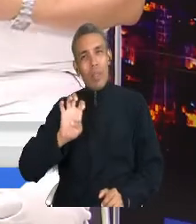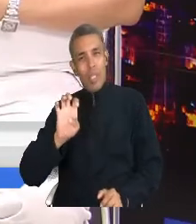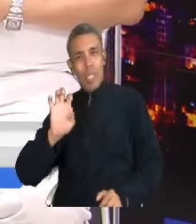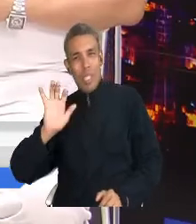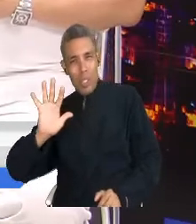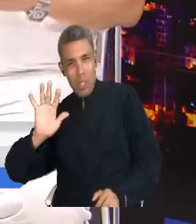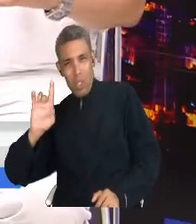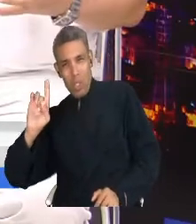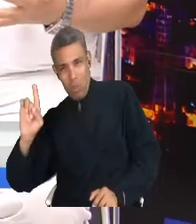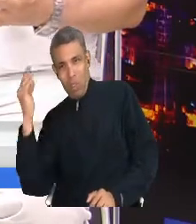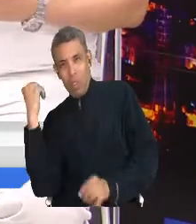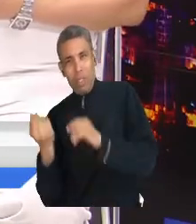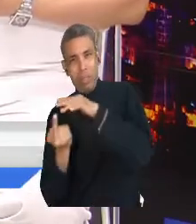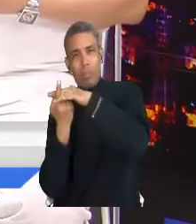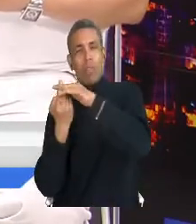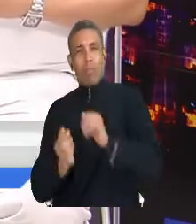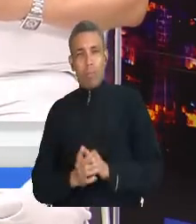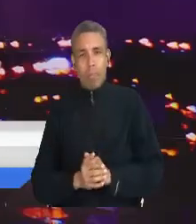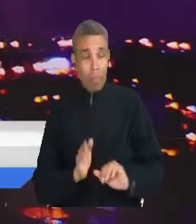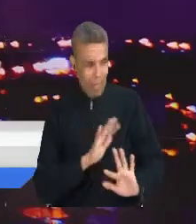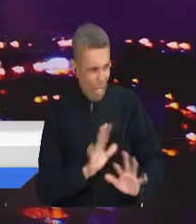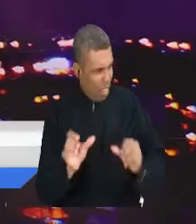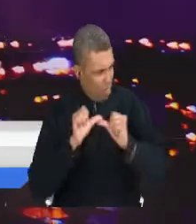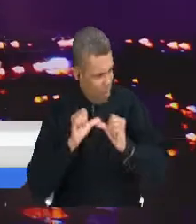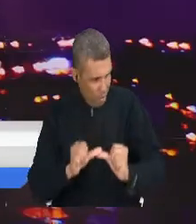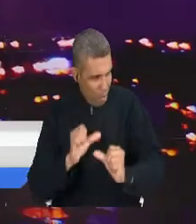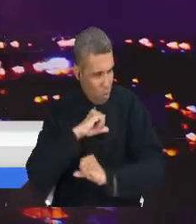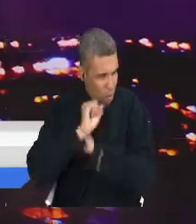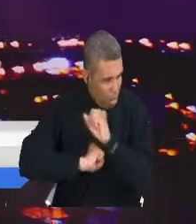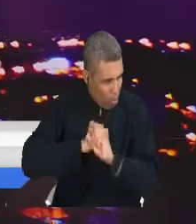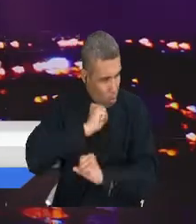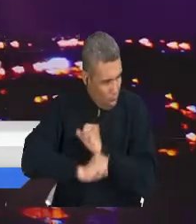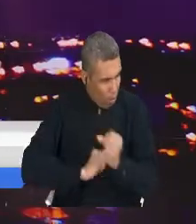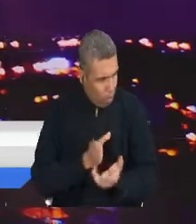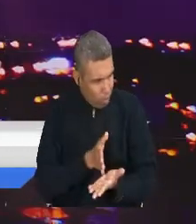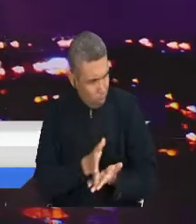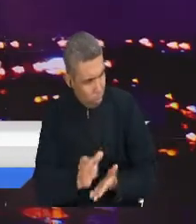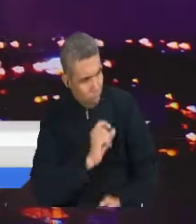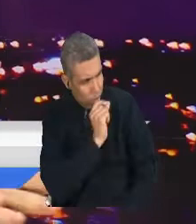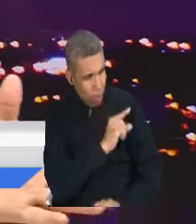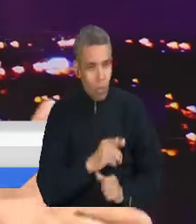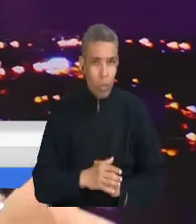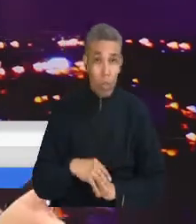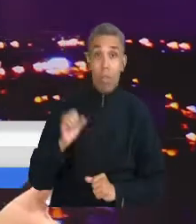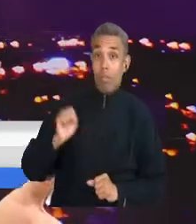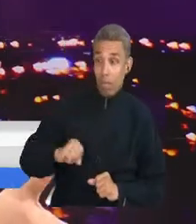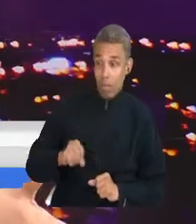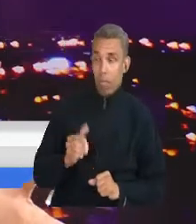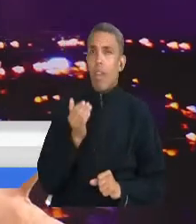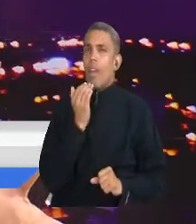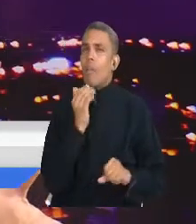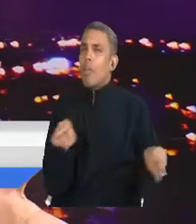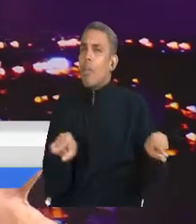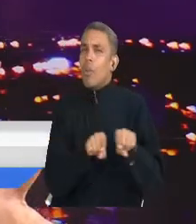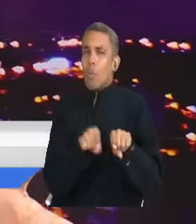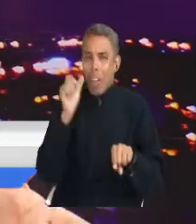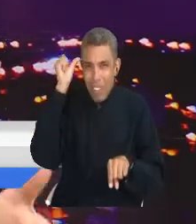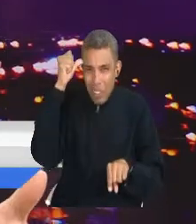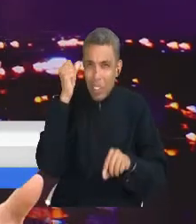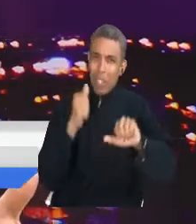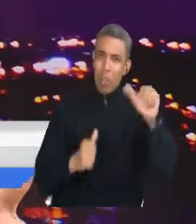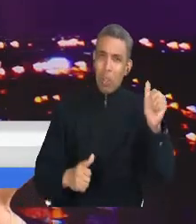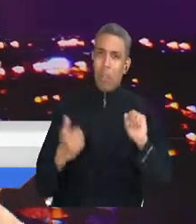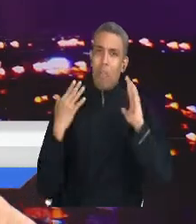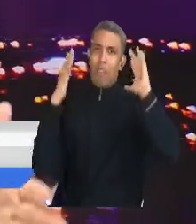junto con el Festival Vallenato, el evento que ha hecho la tarea completa. Tenemos institucionalizado en